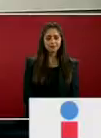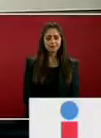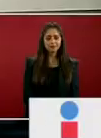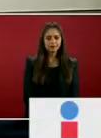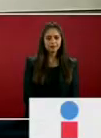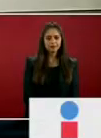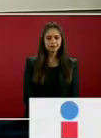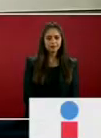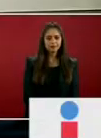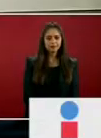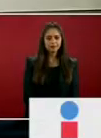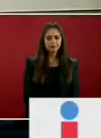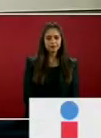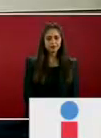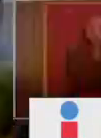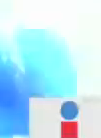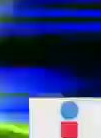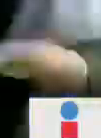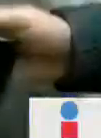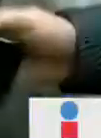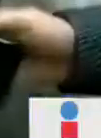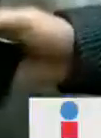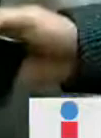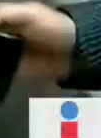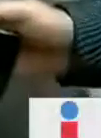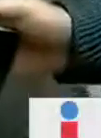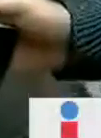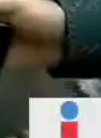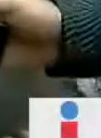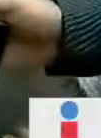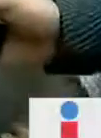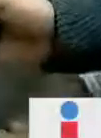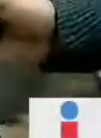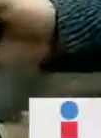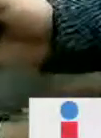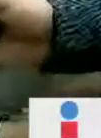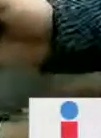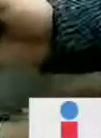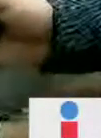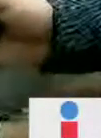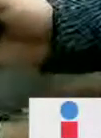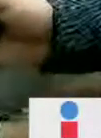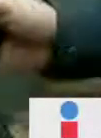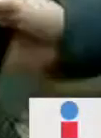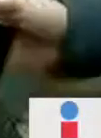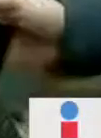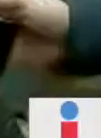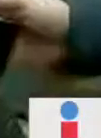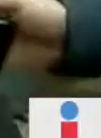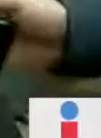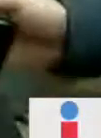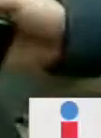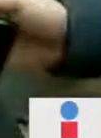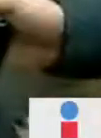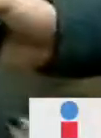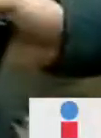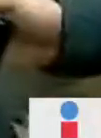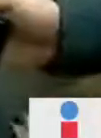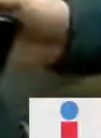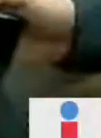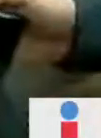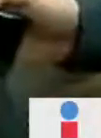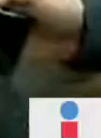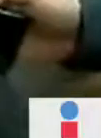sobre todo ahora que están cerca de la justa olímpica. Hago gimnasia porque me gusta, entreno porque quiero, tengo yo